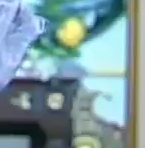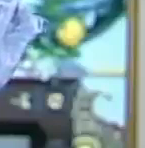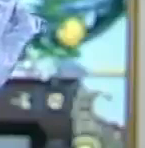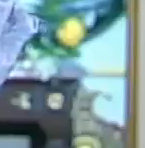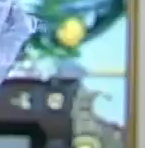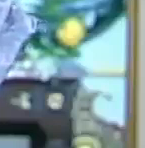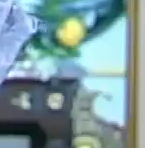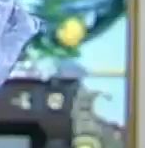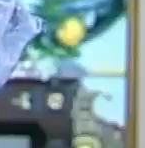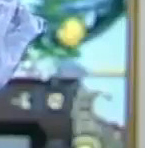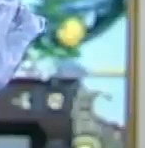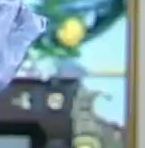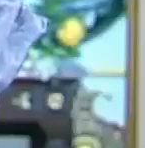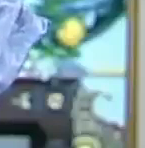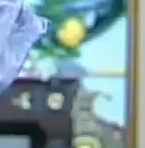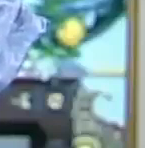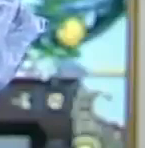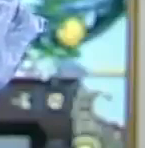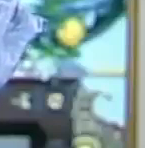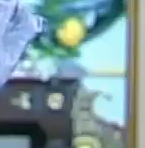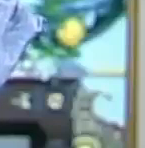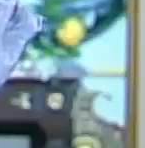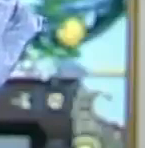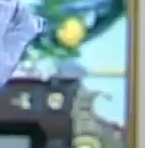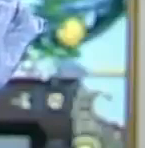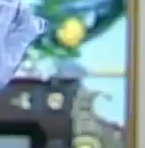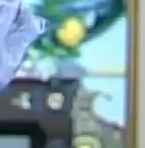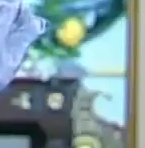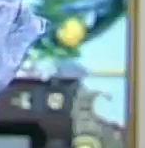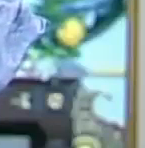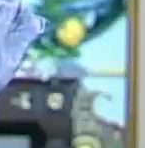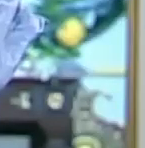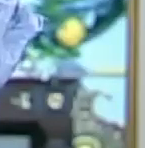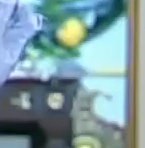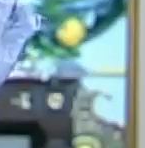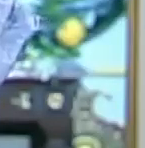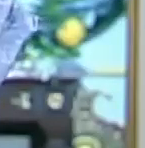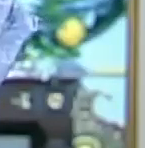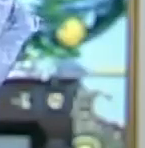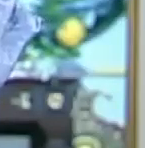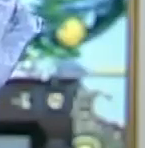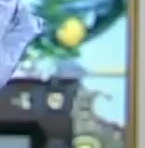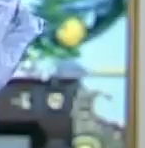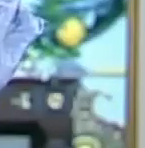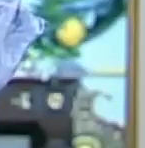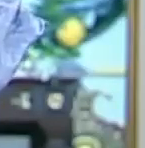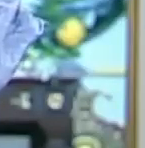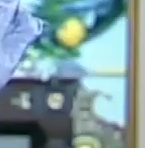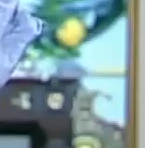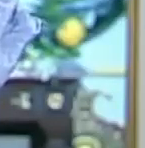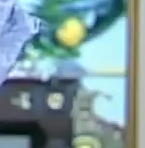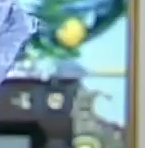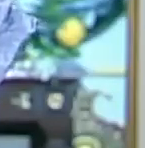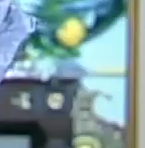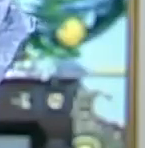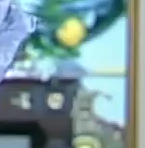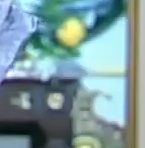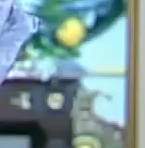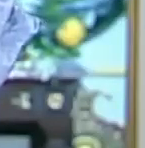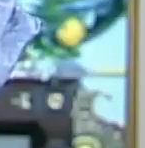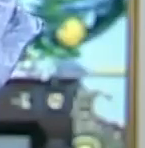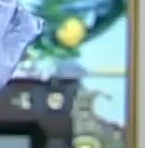Una relación que ha venido consolidándose con el tiempo y que ha conocido momentos